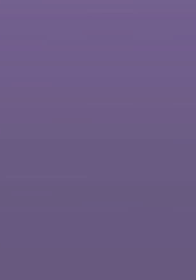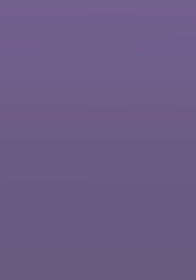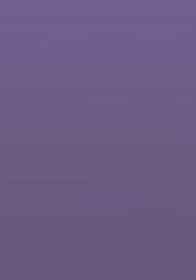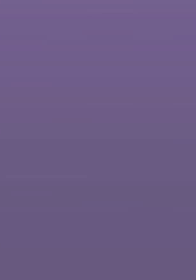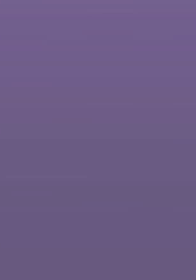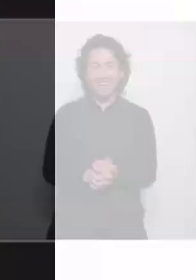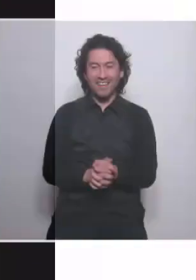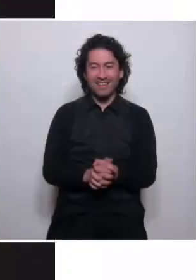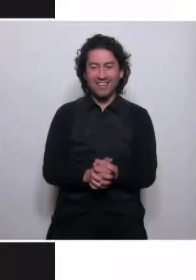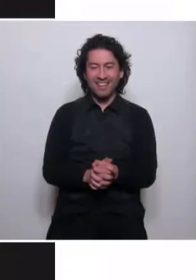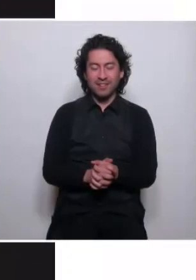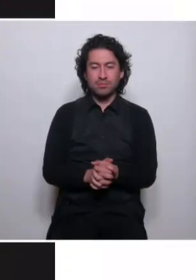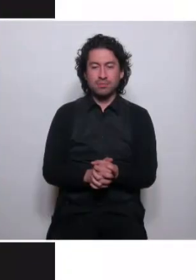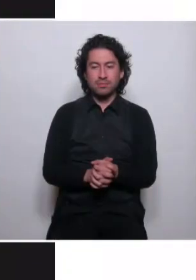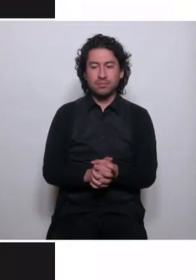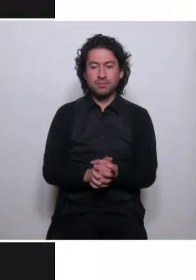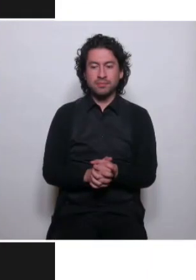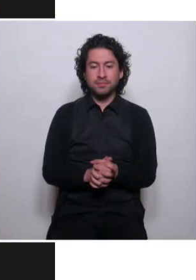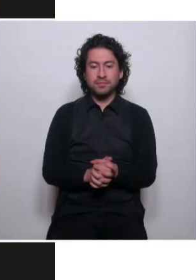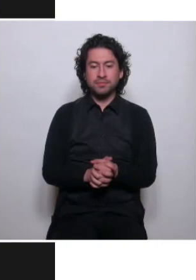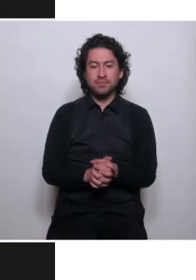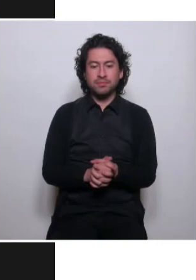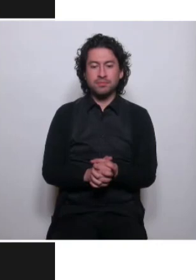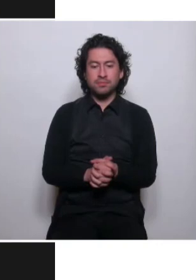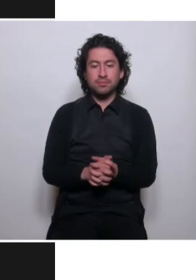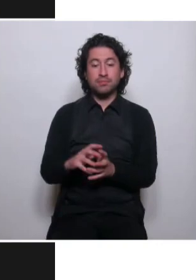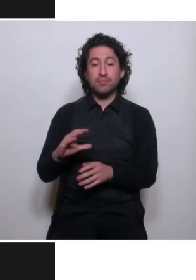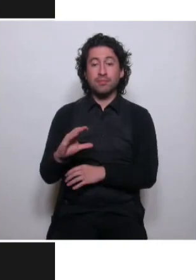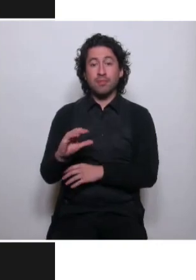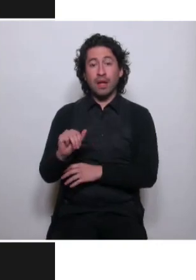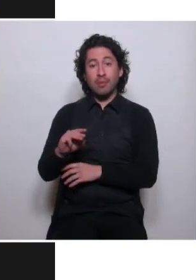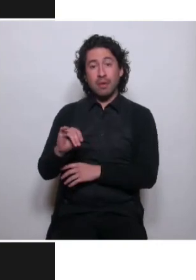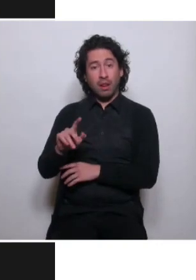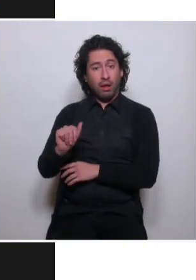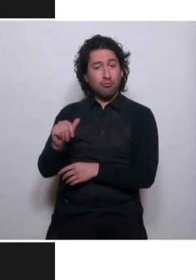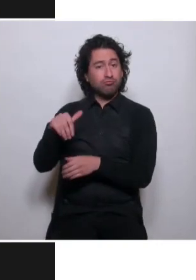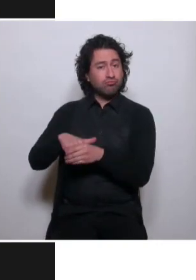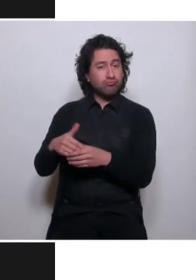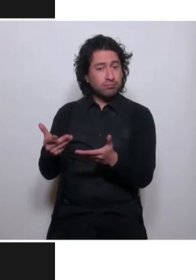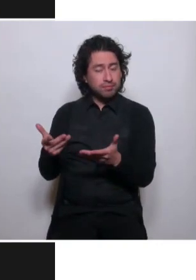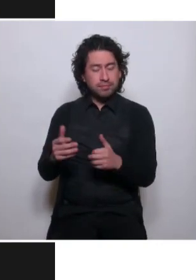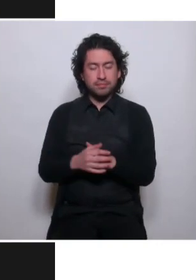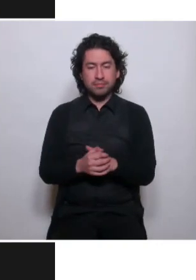Bien, ¿cómo vota convencional Camila Zárate?